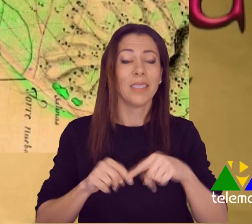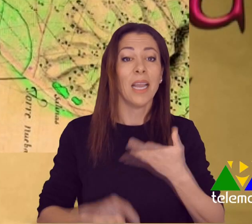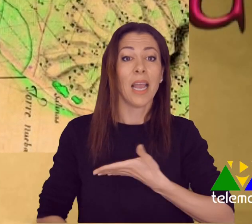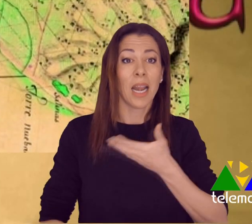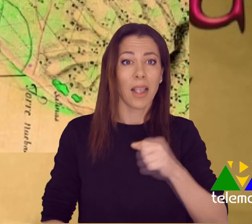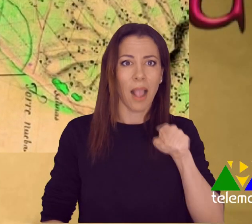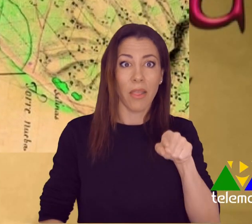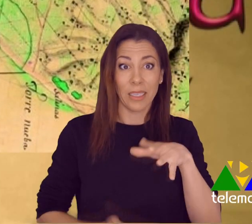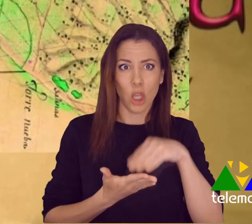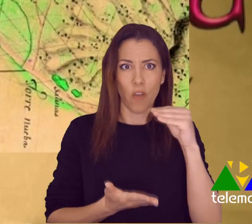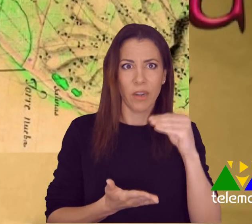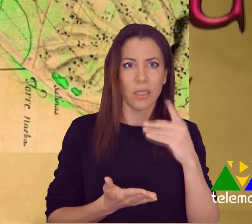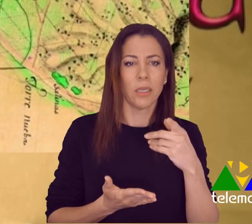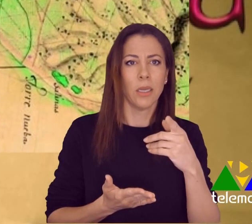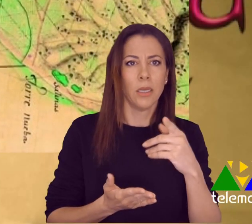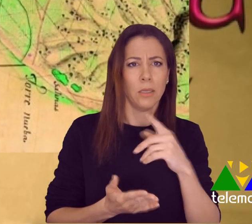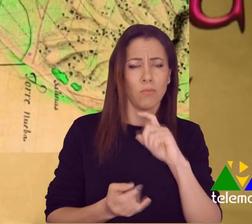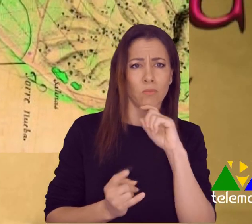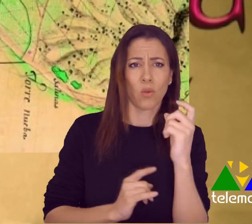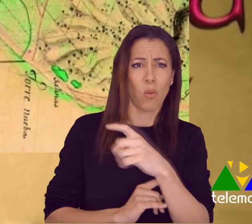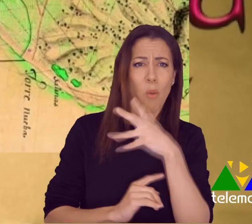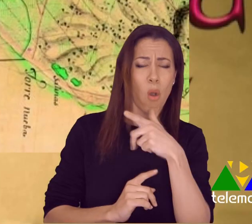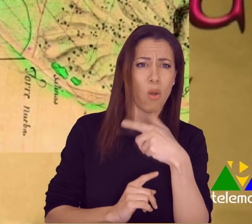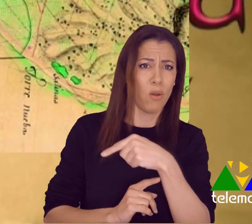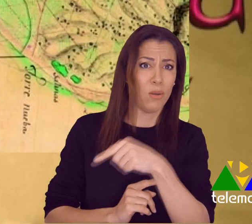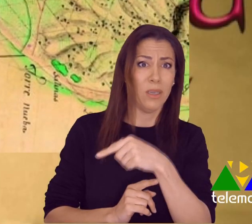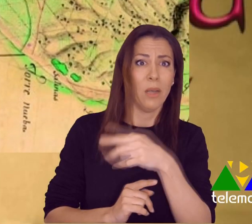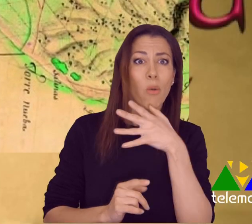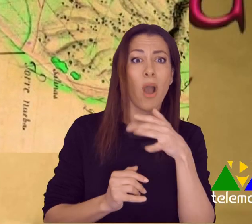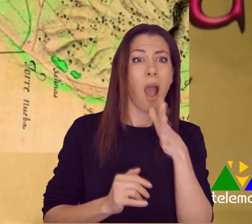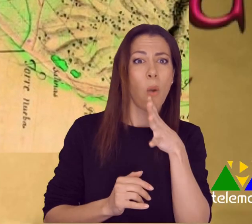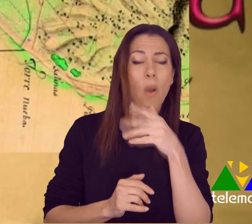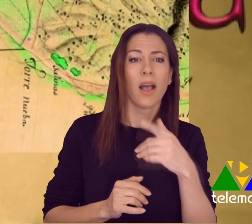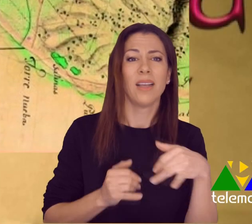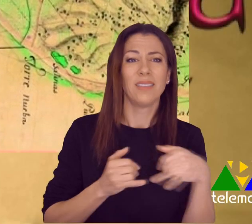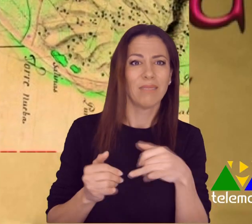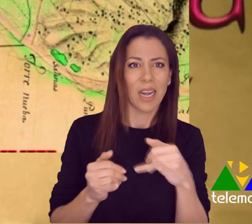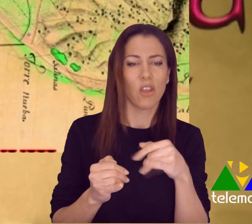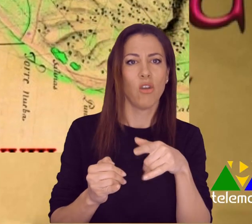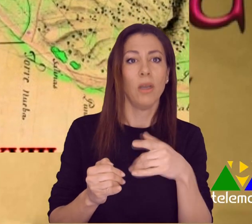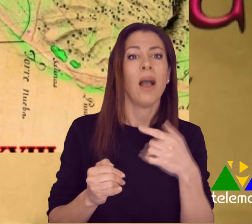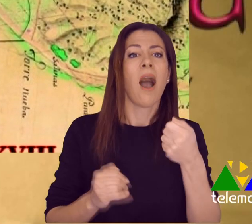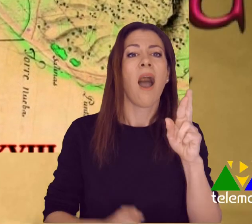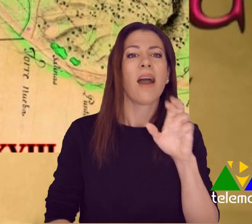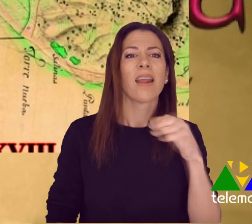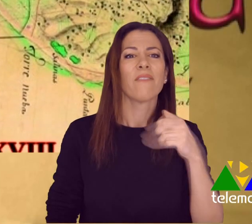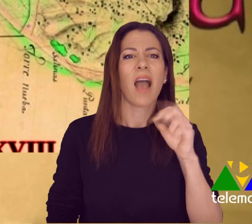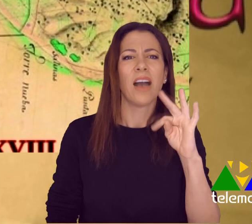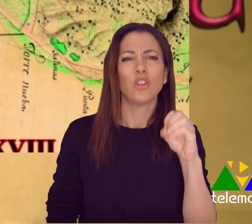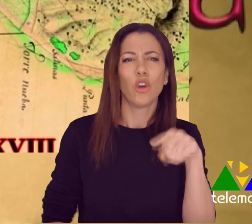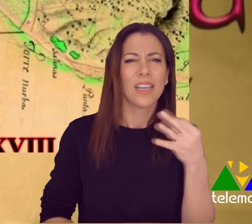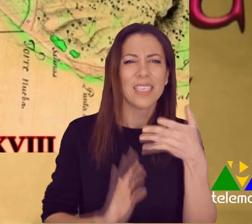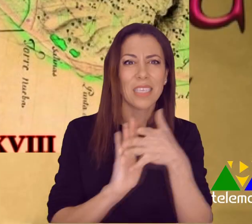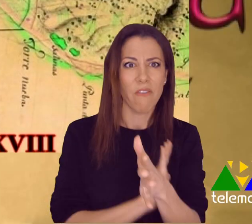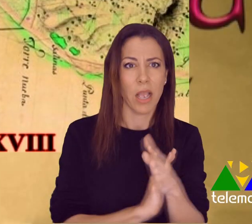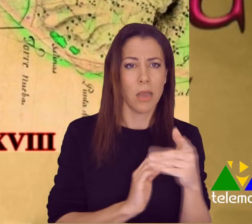Salobreña se le ocurrió llamar arrebato contra Motril por el tema del agua del río, ¿no? Del agua de la acequia. Arrebato significaba que todo el pueblo iba a atacar a